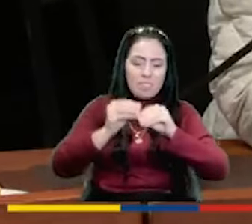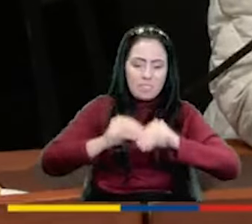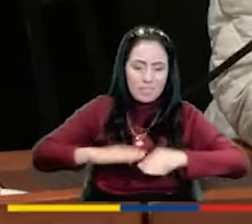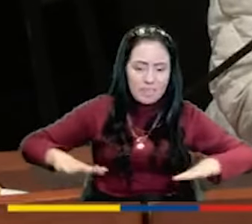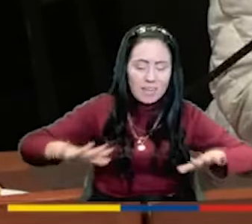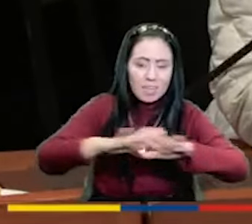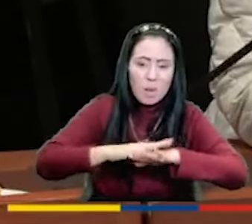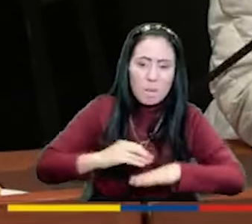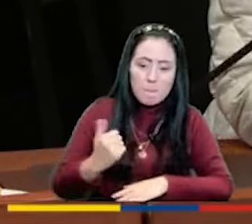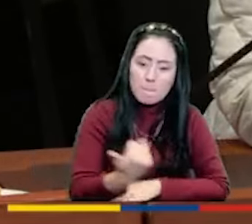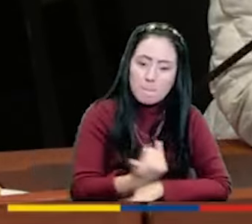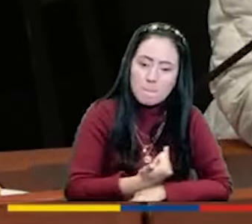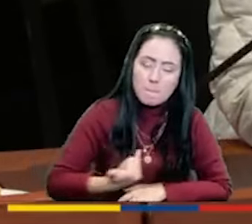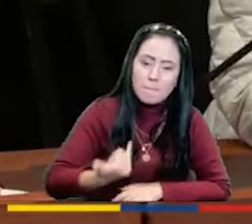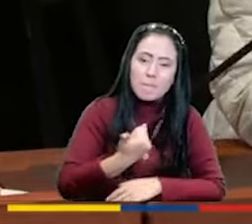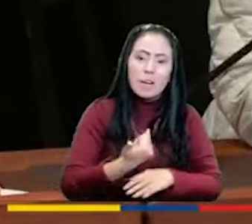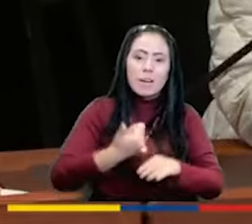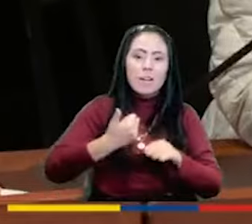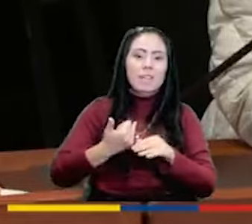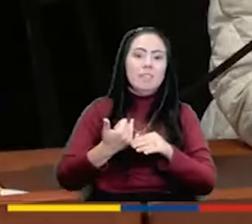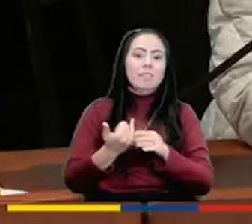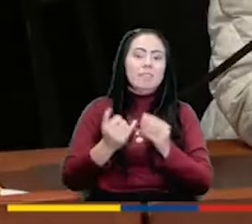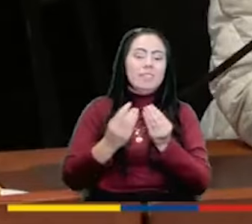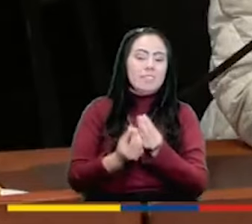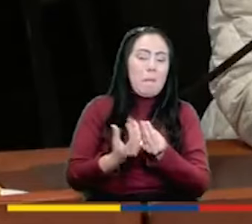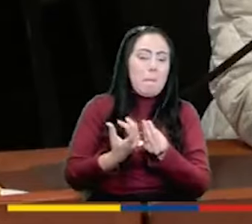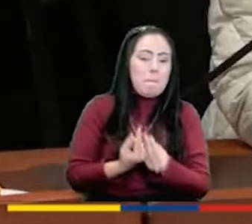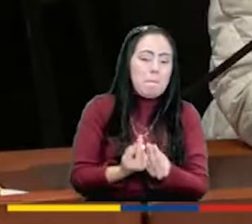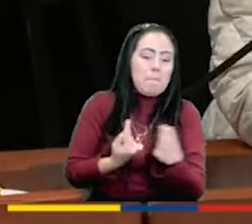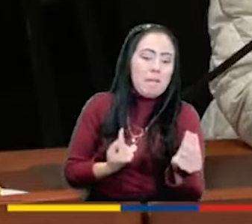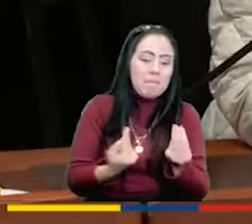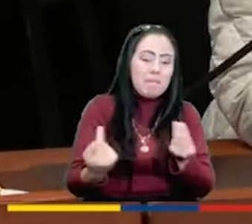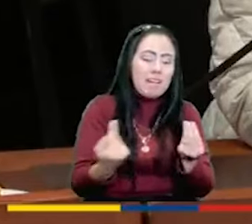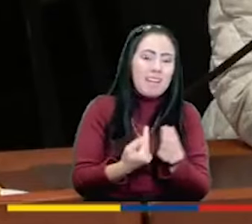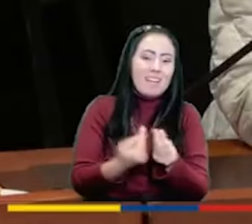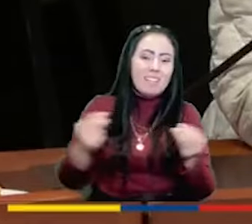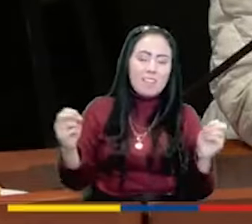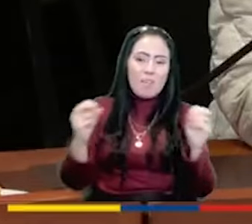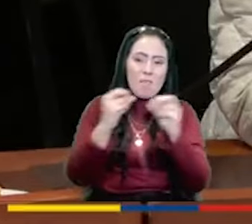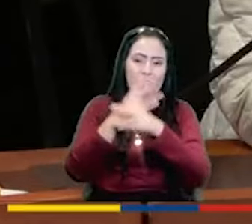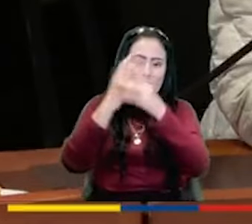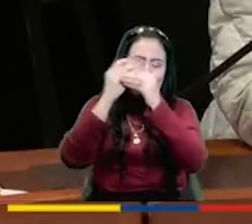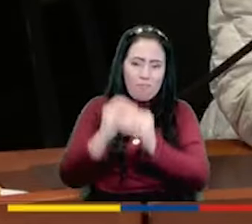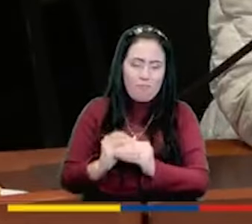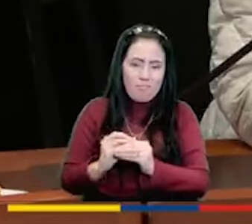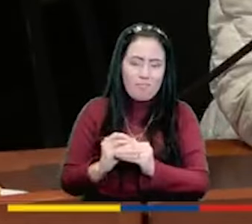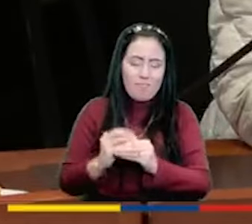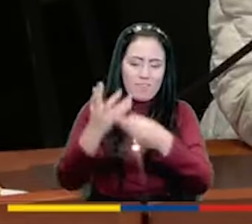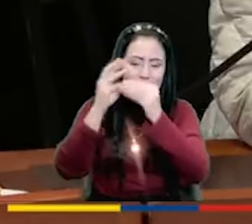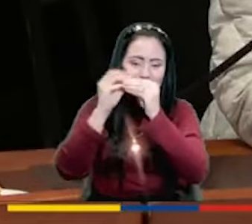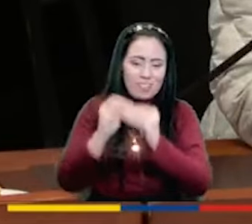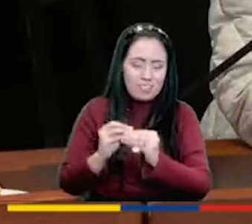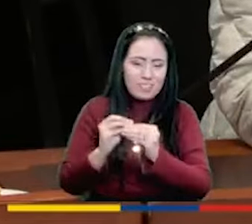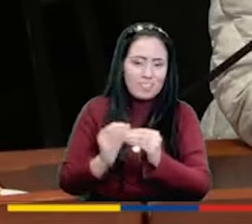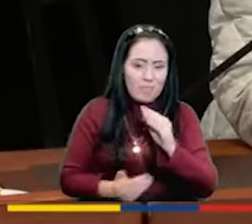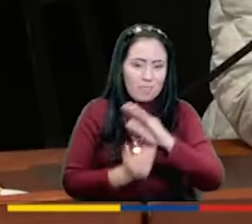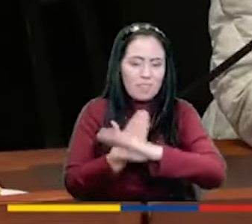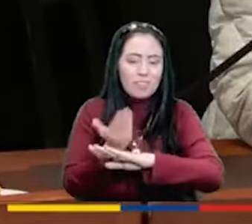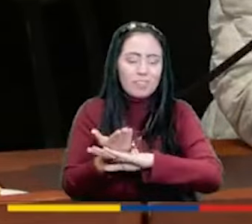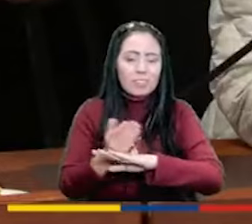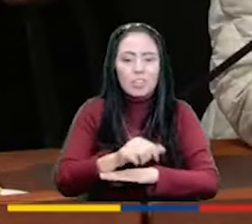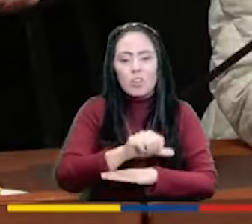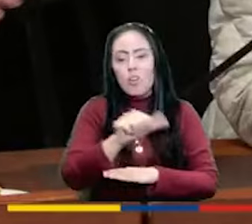territorio excluido históricamente, que tiene unas violencias estructurales con el mismo presupuesto que coloca en